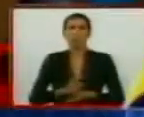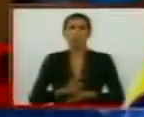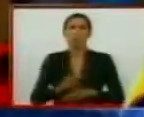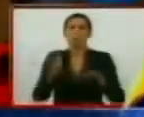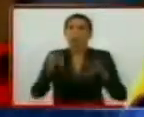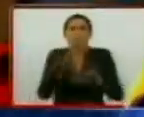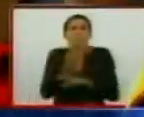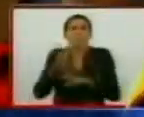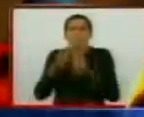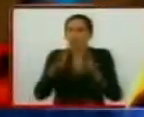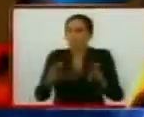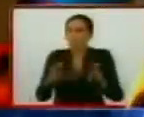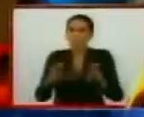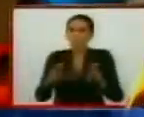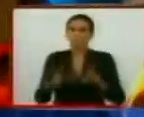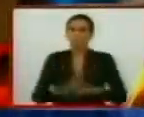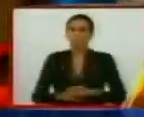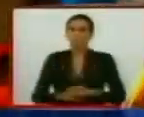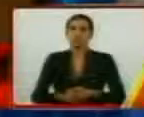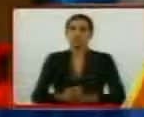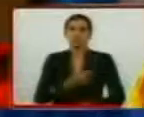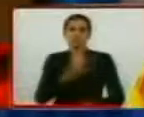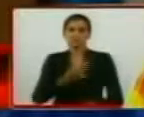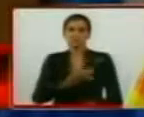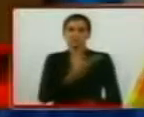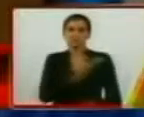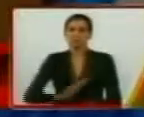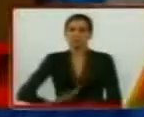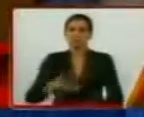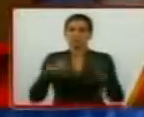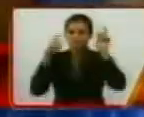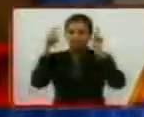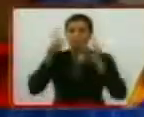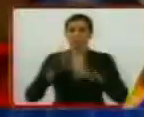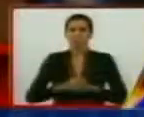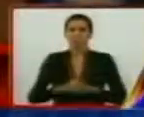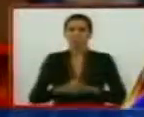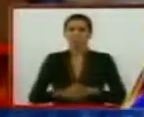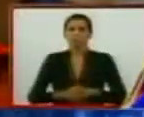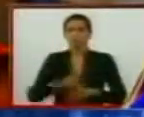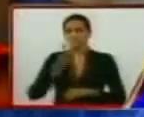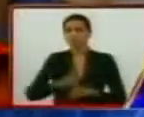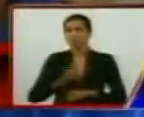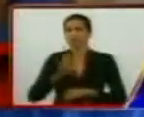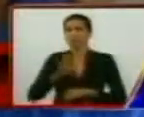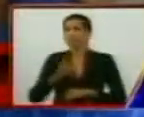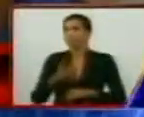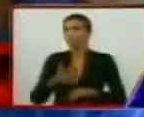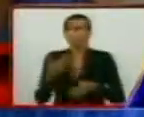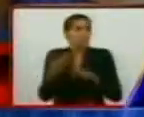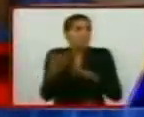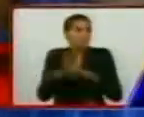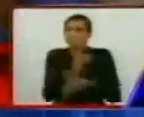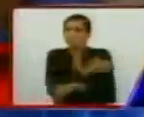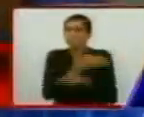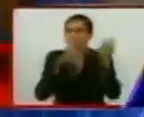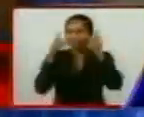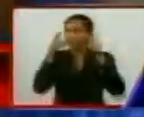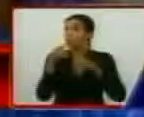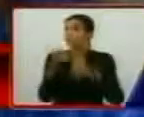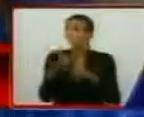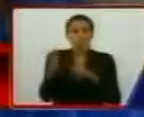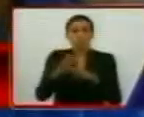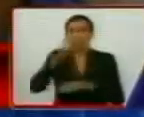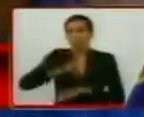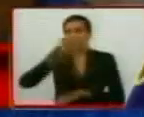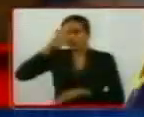entiende? A nuestro señor presidente, a Hugo Chávez, como es debido, ¿me entiende? Aunque sea opositor. Que sea opositor, aunque sea